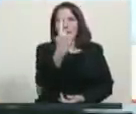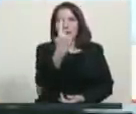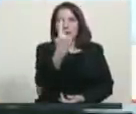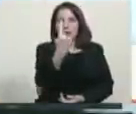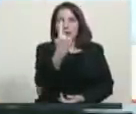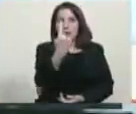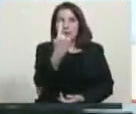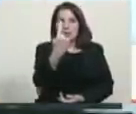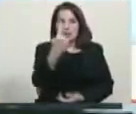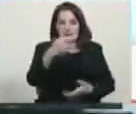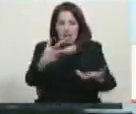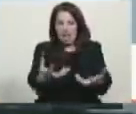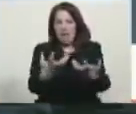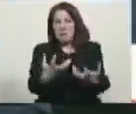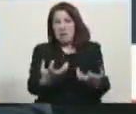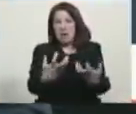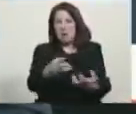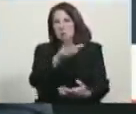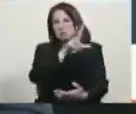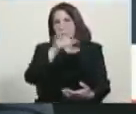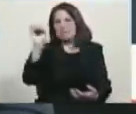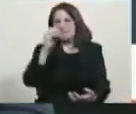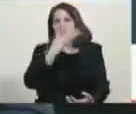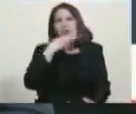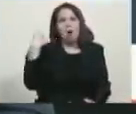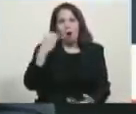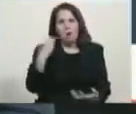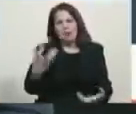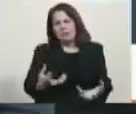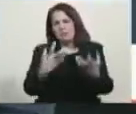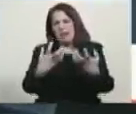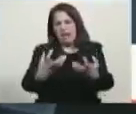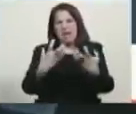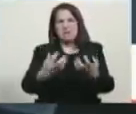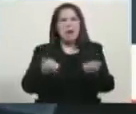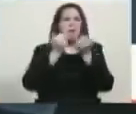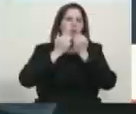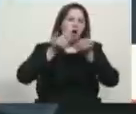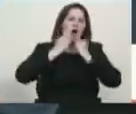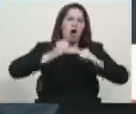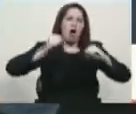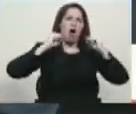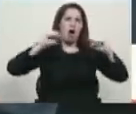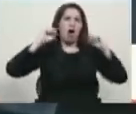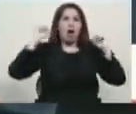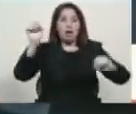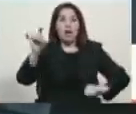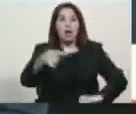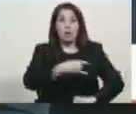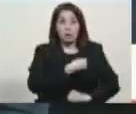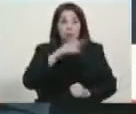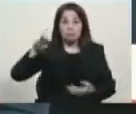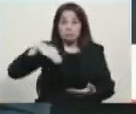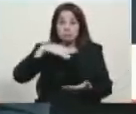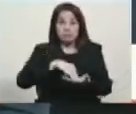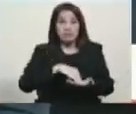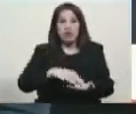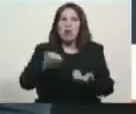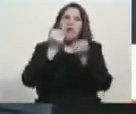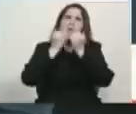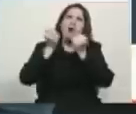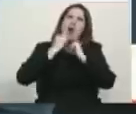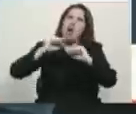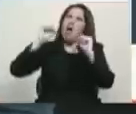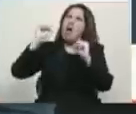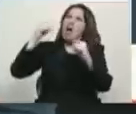Y abajo había unos 300 jóvenes de la Universidad de Miami protestando contra